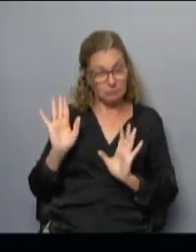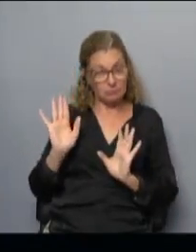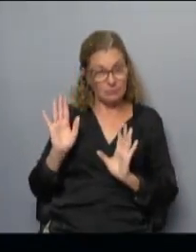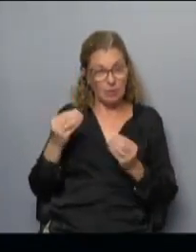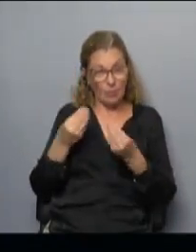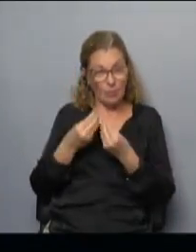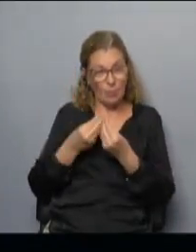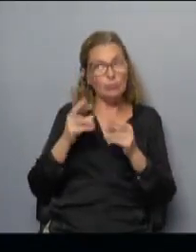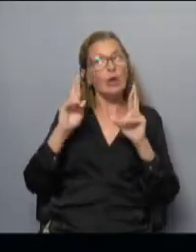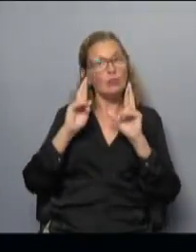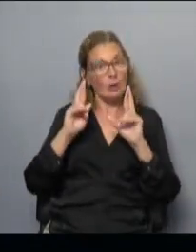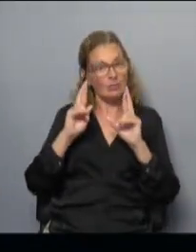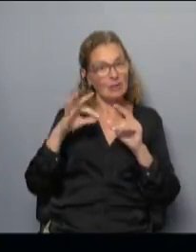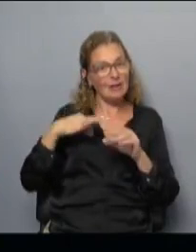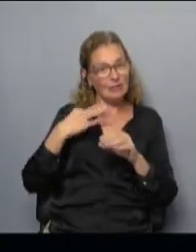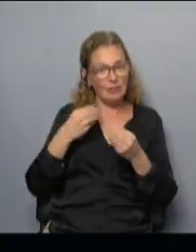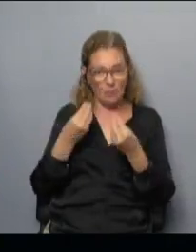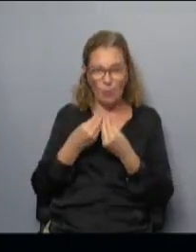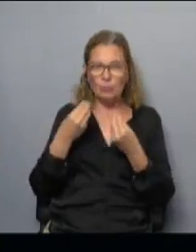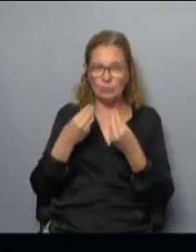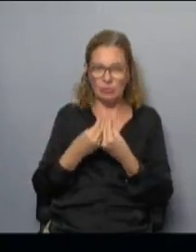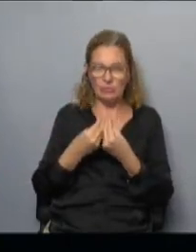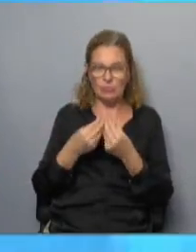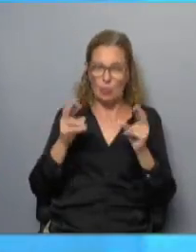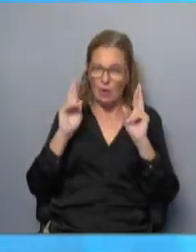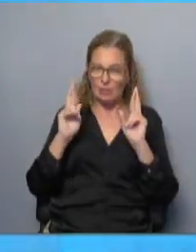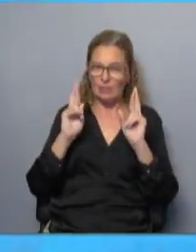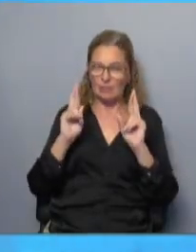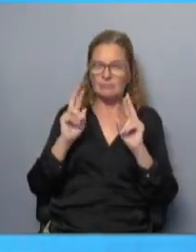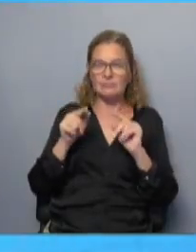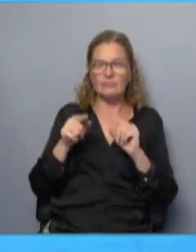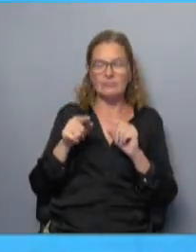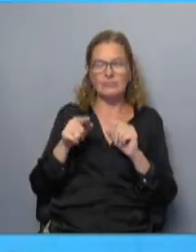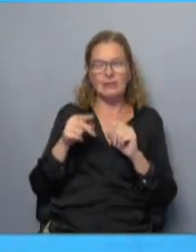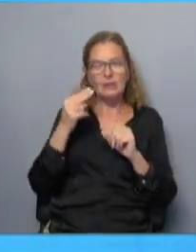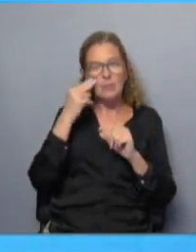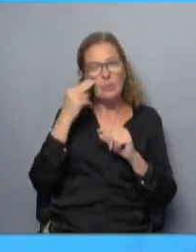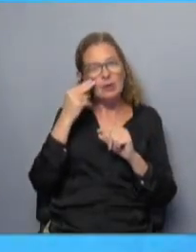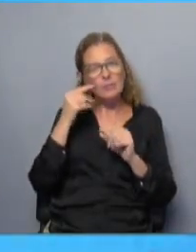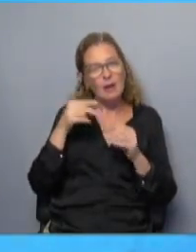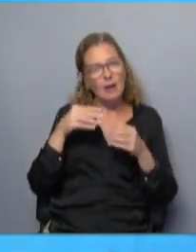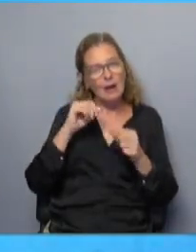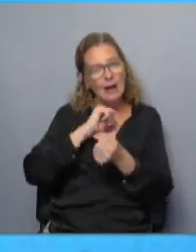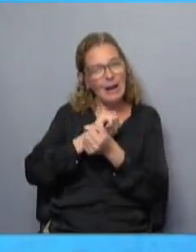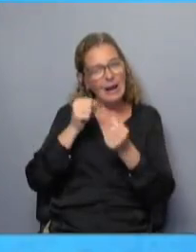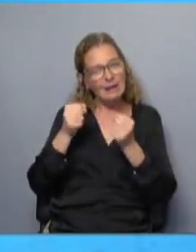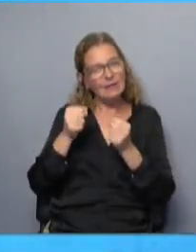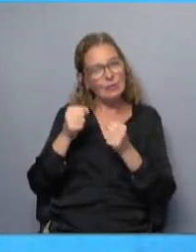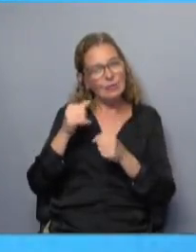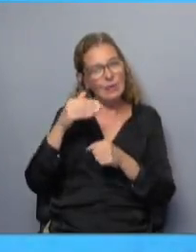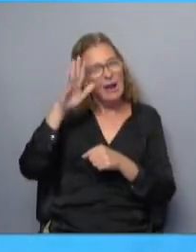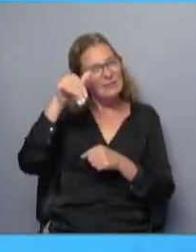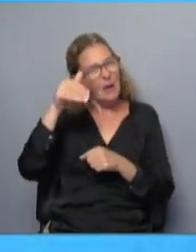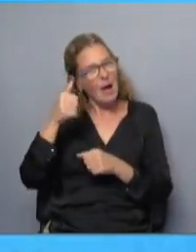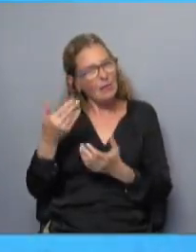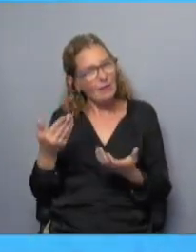muchísima suerte en la vida muchísimas ahora me parece raro que en esta crisis que estamos viendo carcelaria no lo hayan llamado en